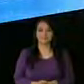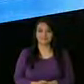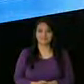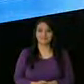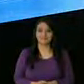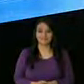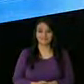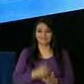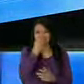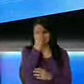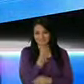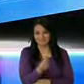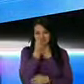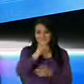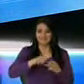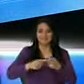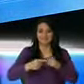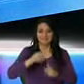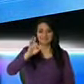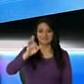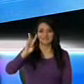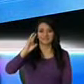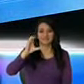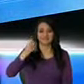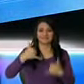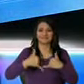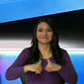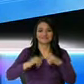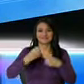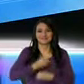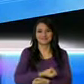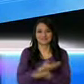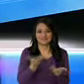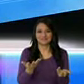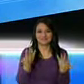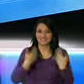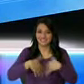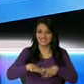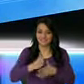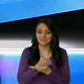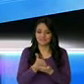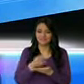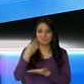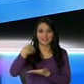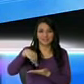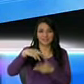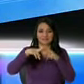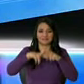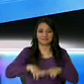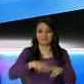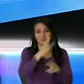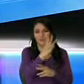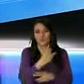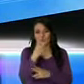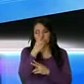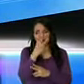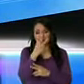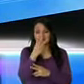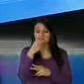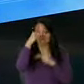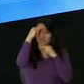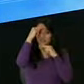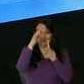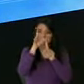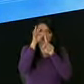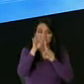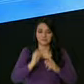Muy buenos días, amigas y amigos de Televicentro. Continuamos con toda la información. Ya es mitad de semana y revisamos lo que nuestra página web nos tiene como noticias